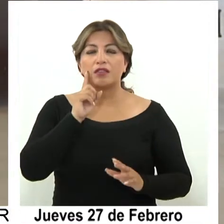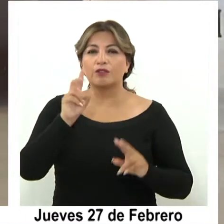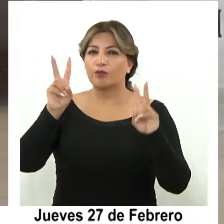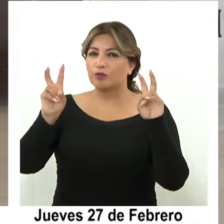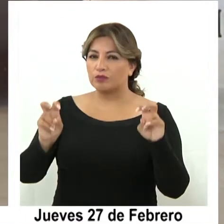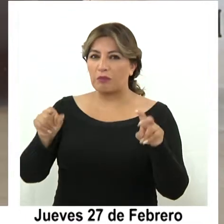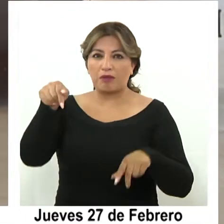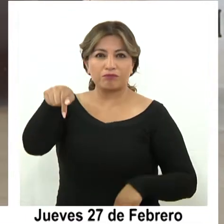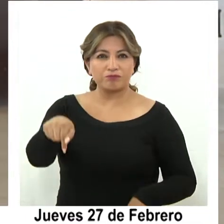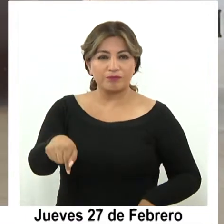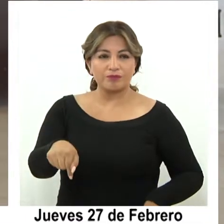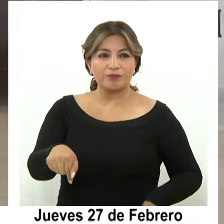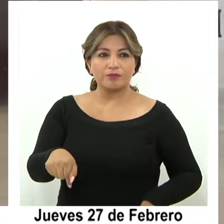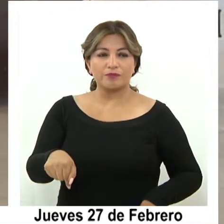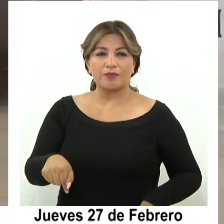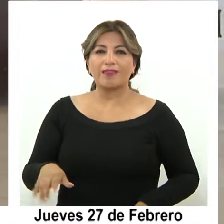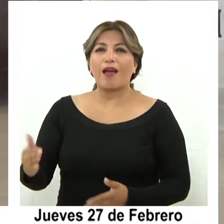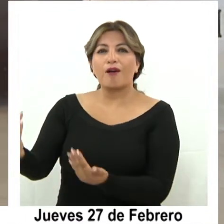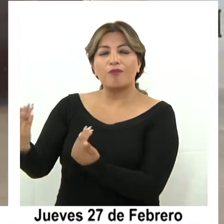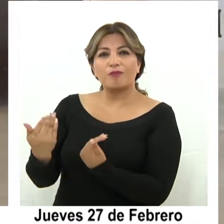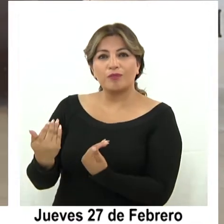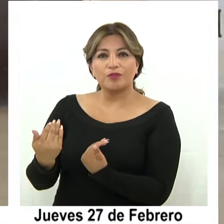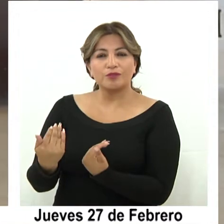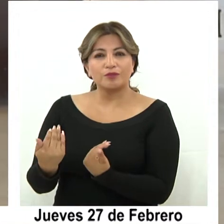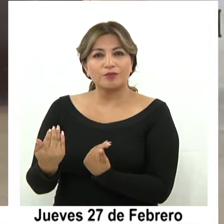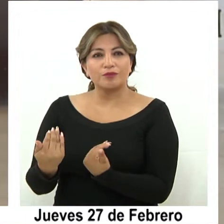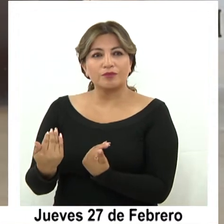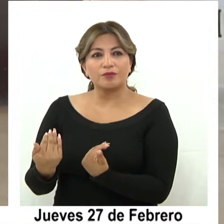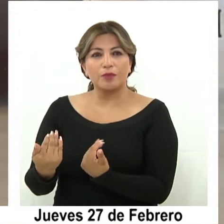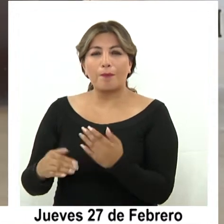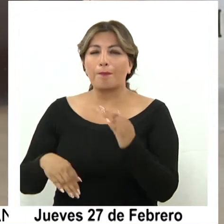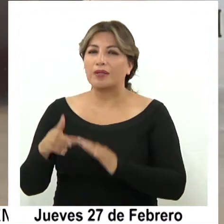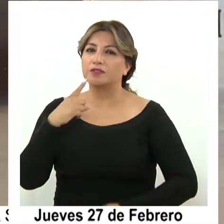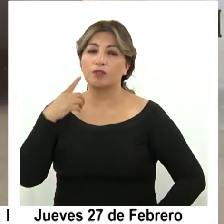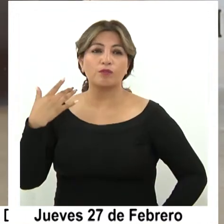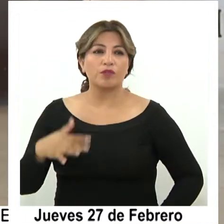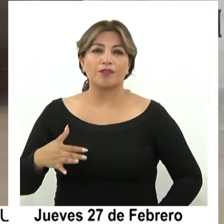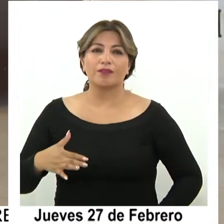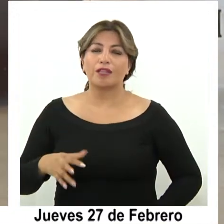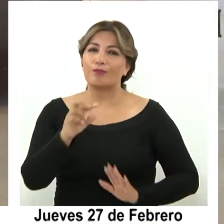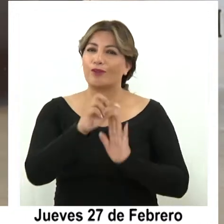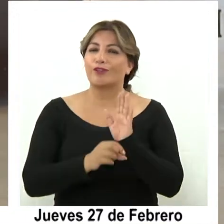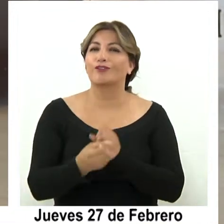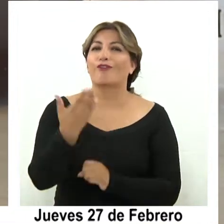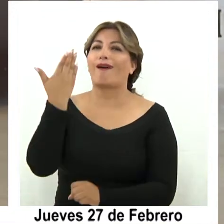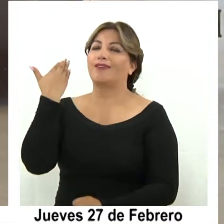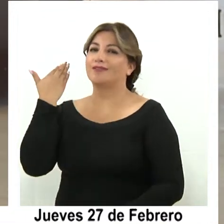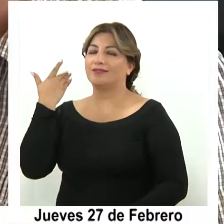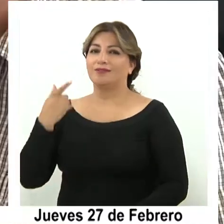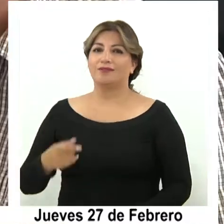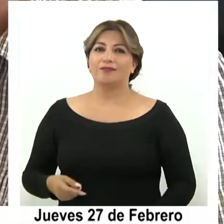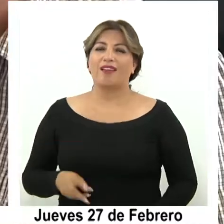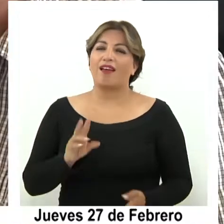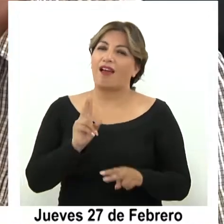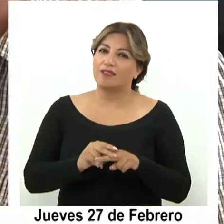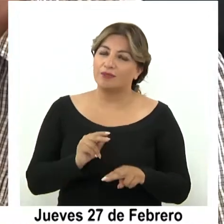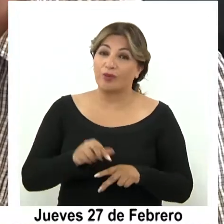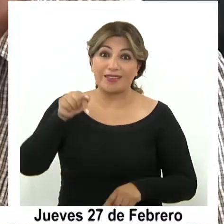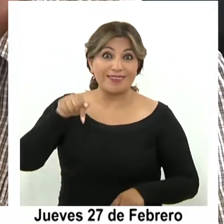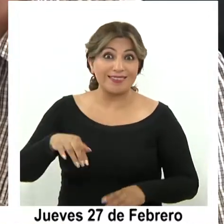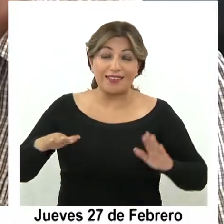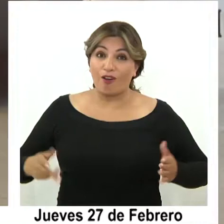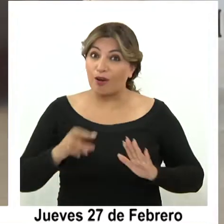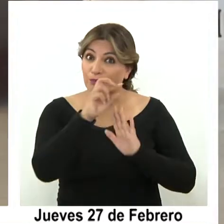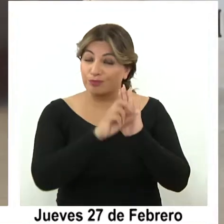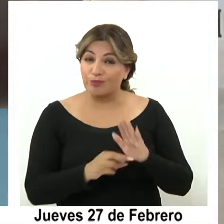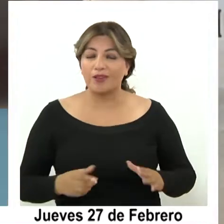tiene un componente hoy en día solidario, contributivo solidario, mucho más potente que el que tenía el proyecto original, que ya lo tenía, pero este es